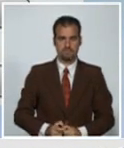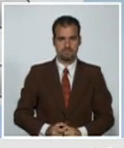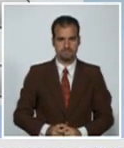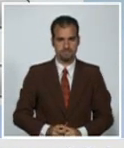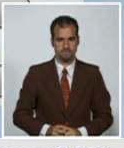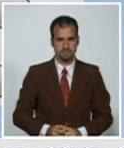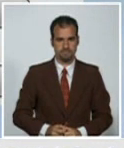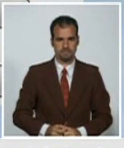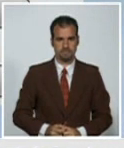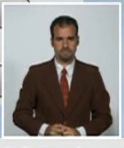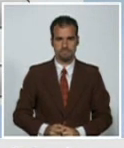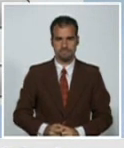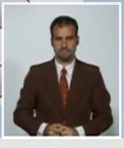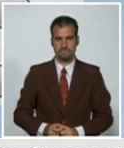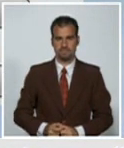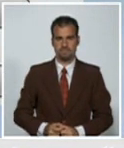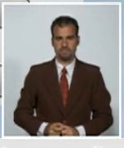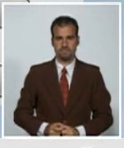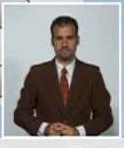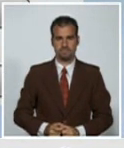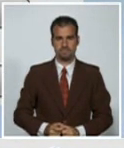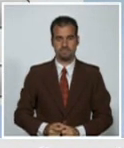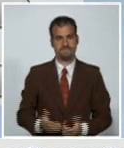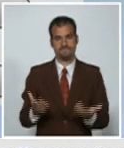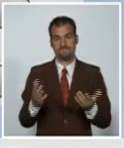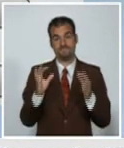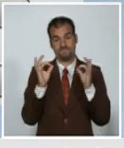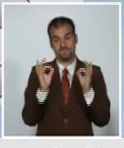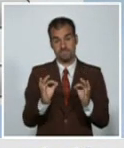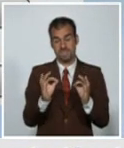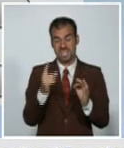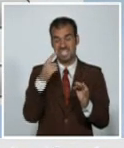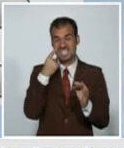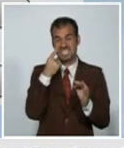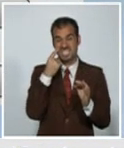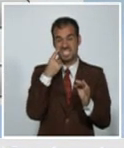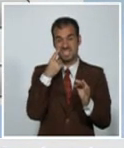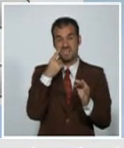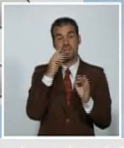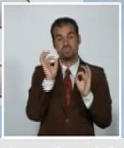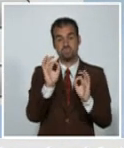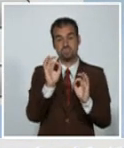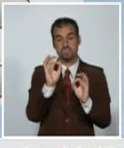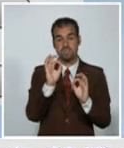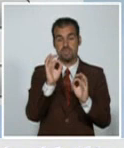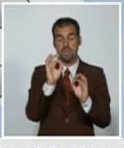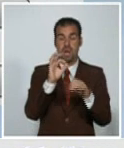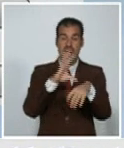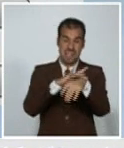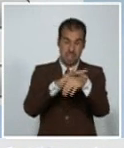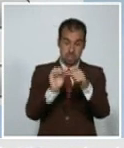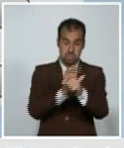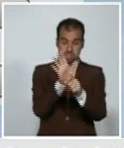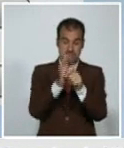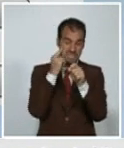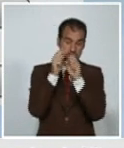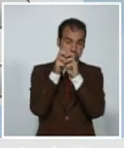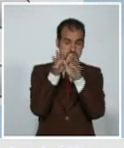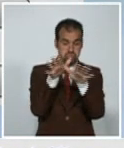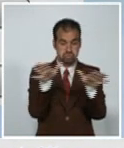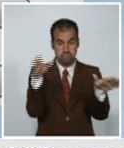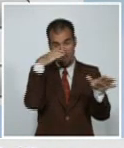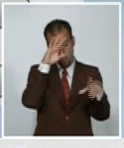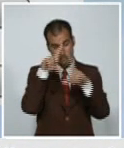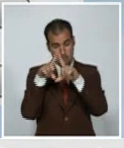día y que indiscutiblemente traducen la transmisión que todavía presentamos.